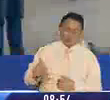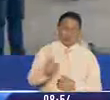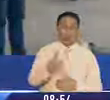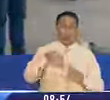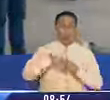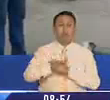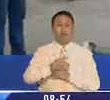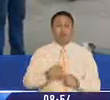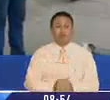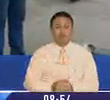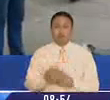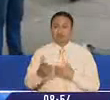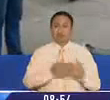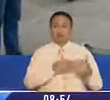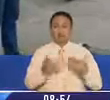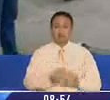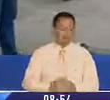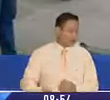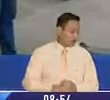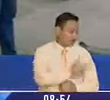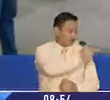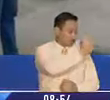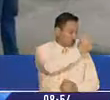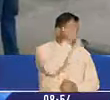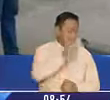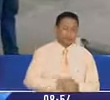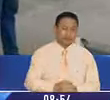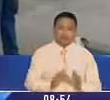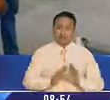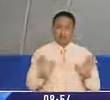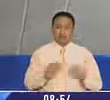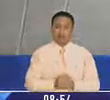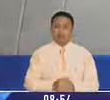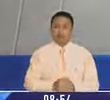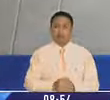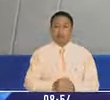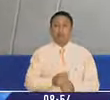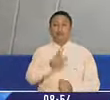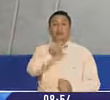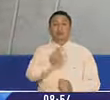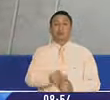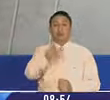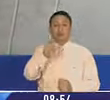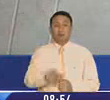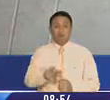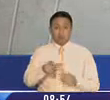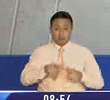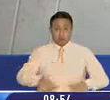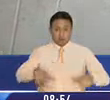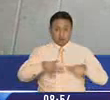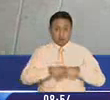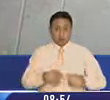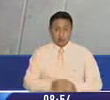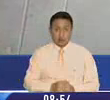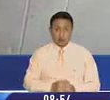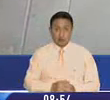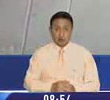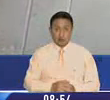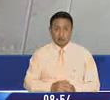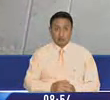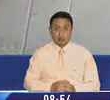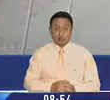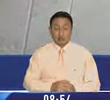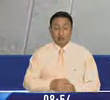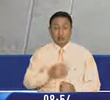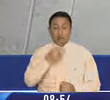e ingresó sin pedir permiso y acribilló tiros a la víctima. Personas que se encontraban en el lugar fueron testigos del atentado